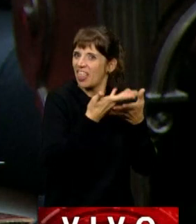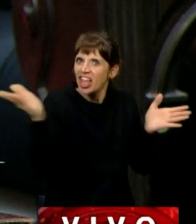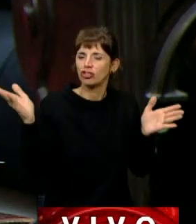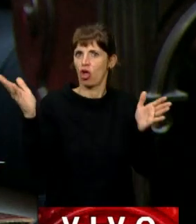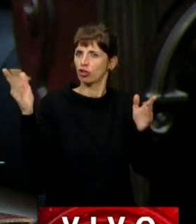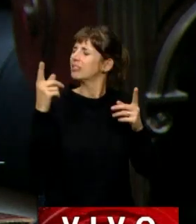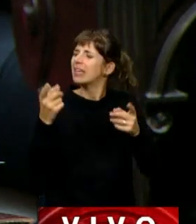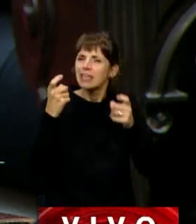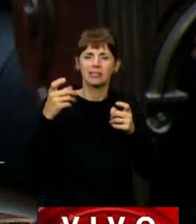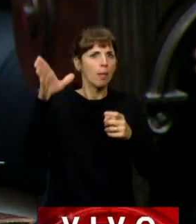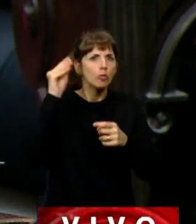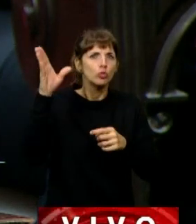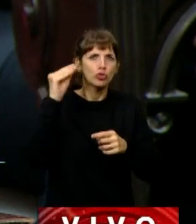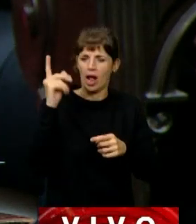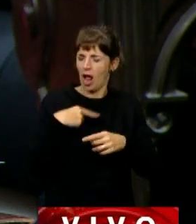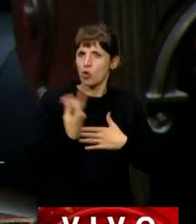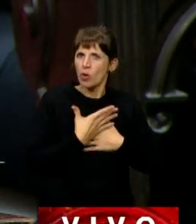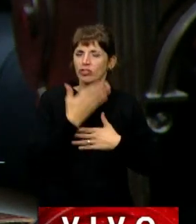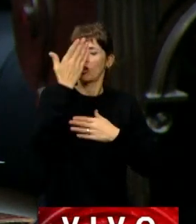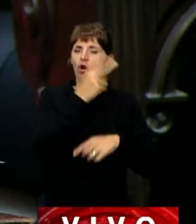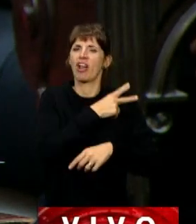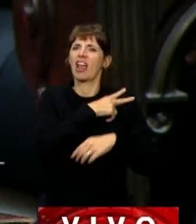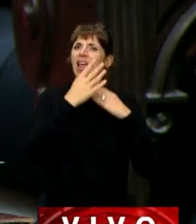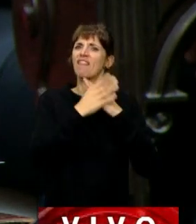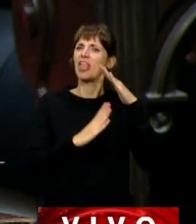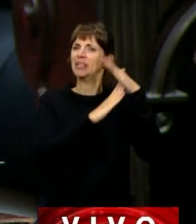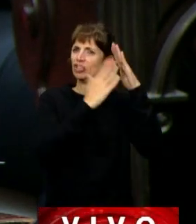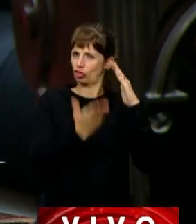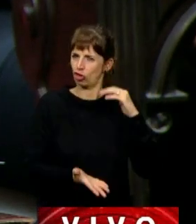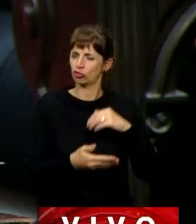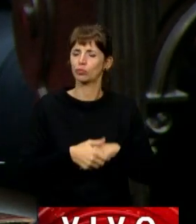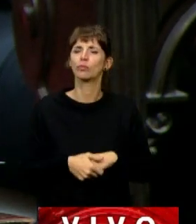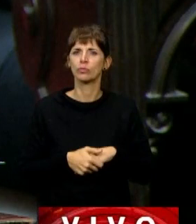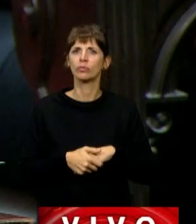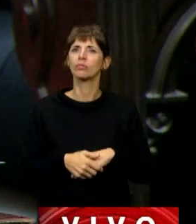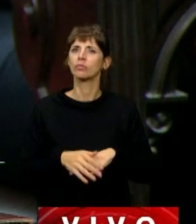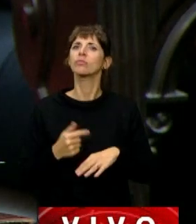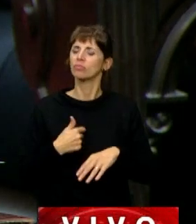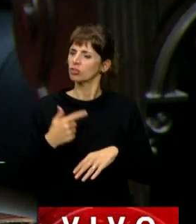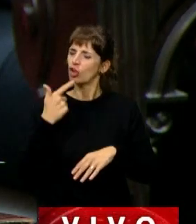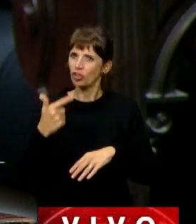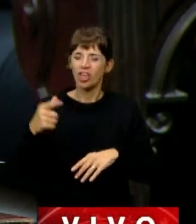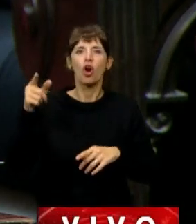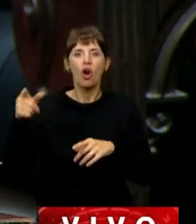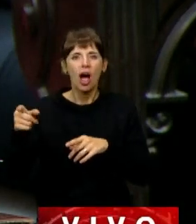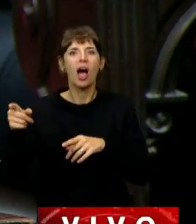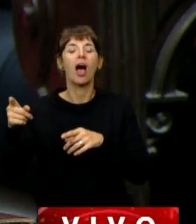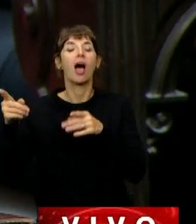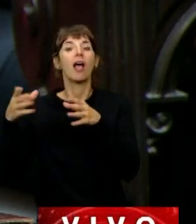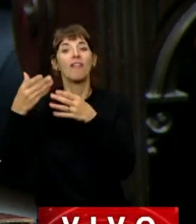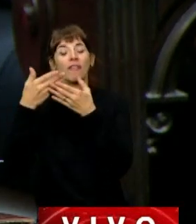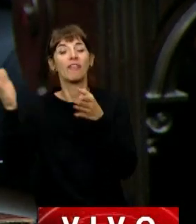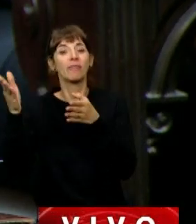escuchar a nuestro jefe de gabinete. Y le digo al Frente de Todos, muestren